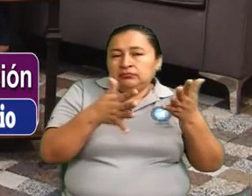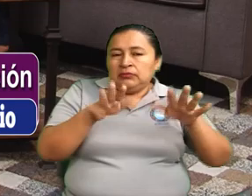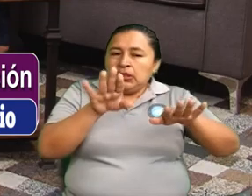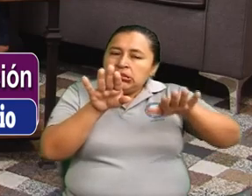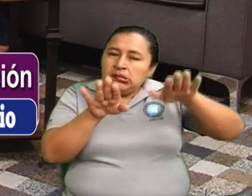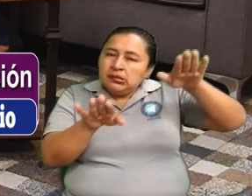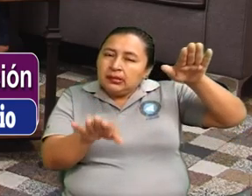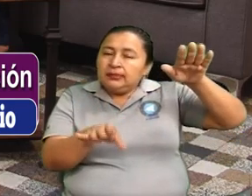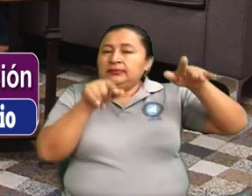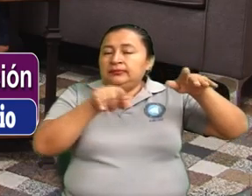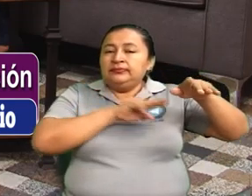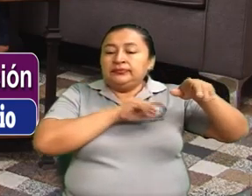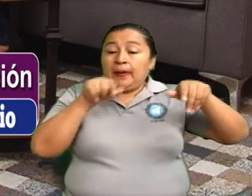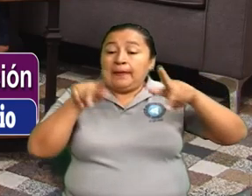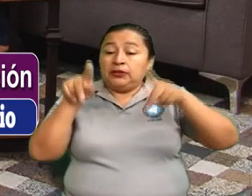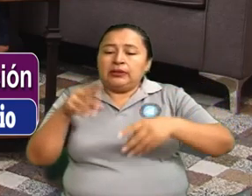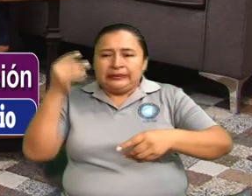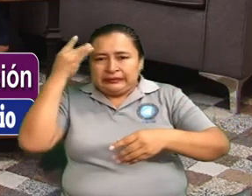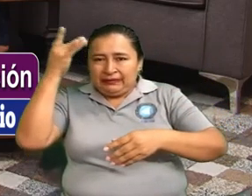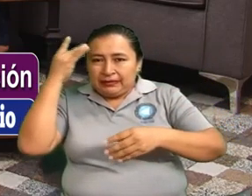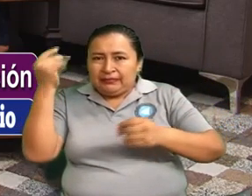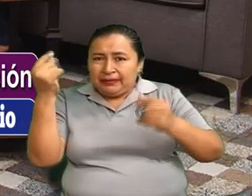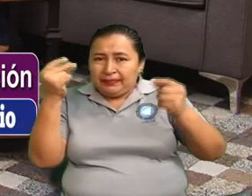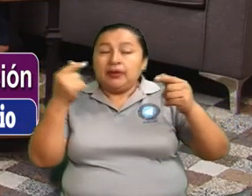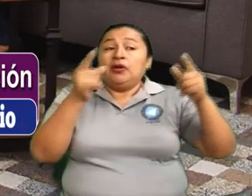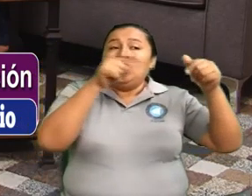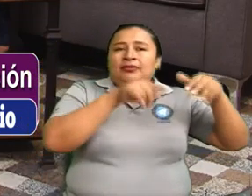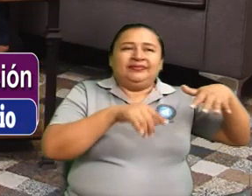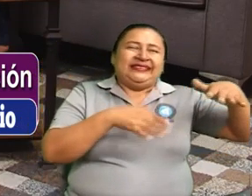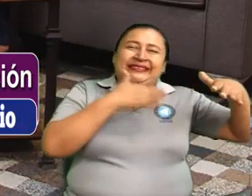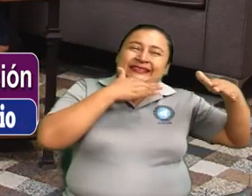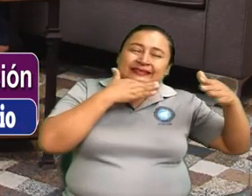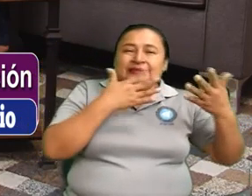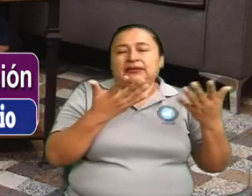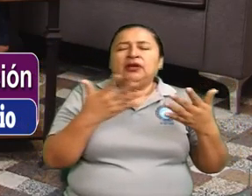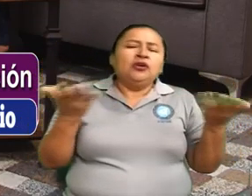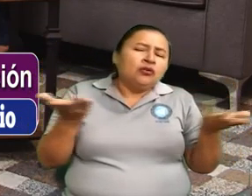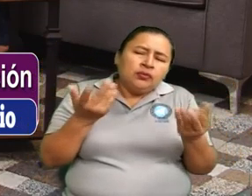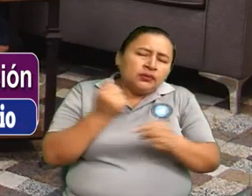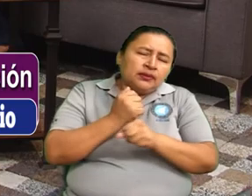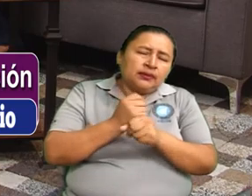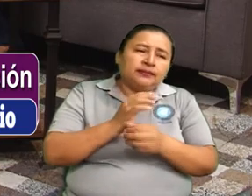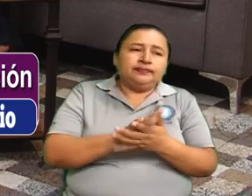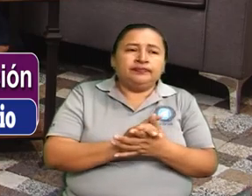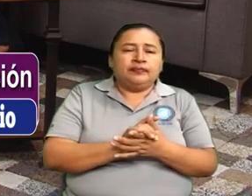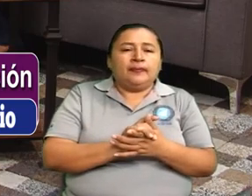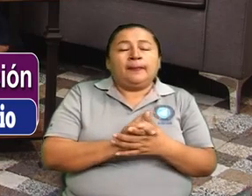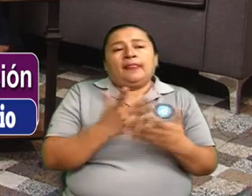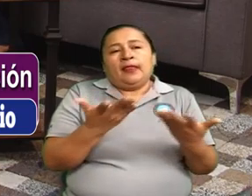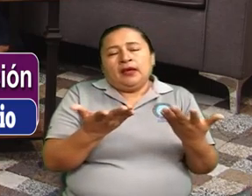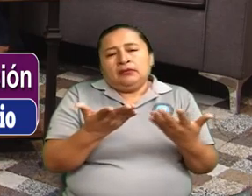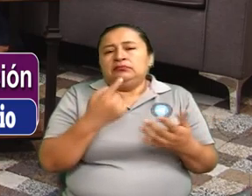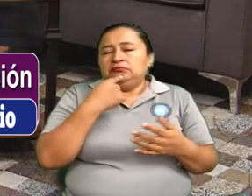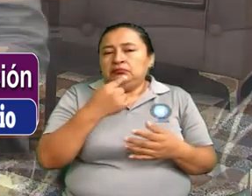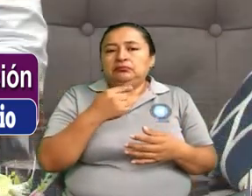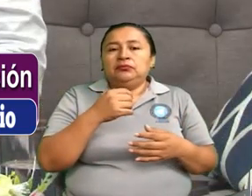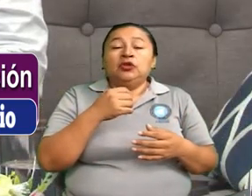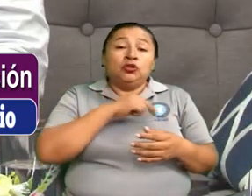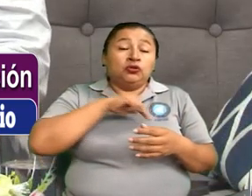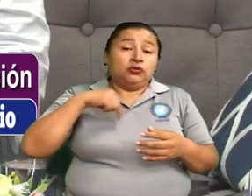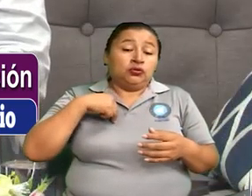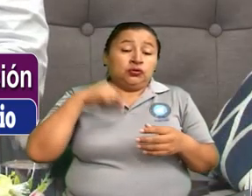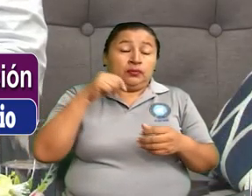digital entre unos participantes y otros. Pero ¿cómo se trabaja en términos generales? Sí, por ejemplo, nosotros continuamos con el programa de los